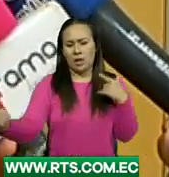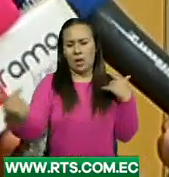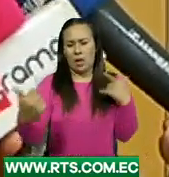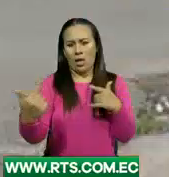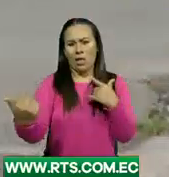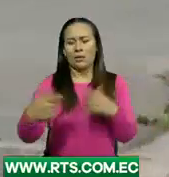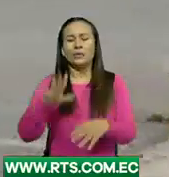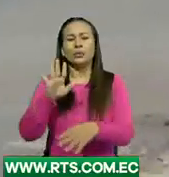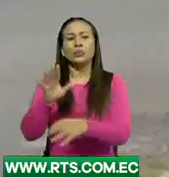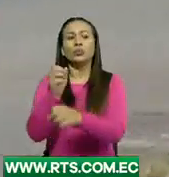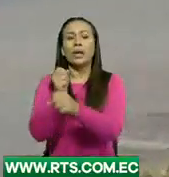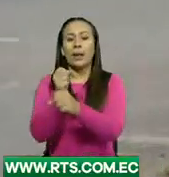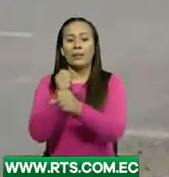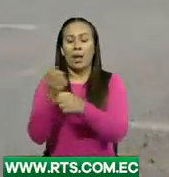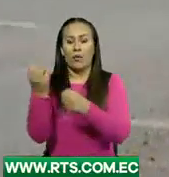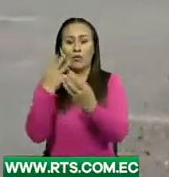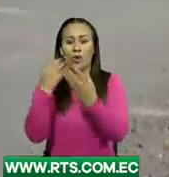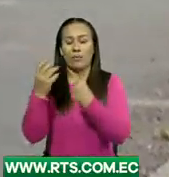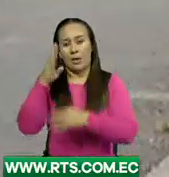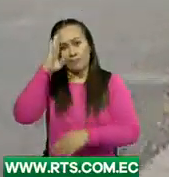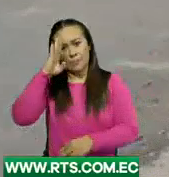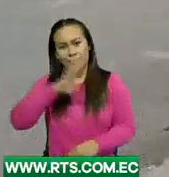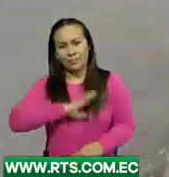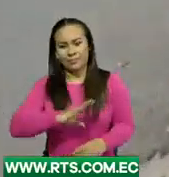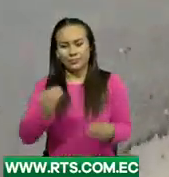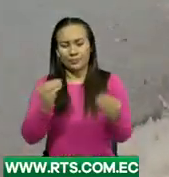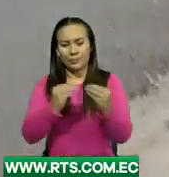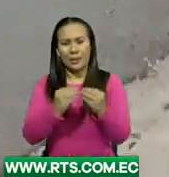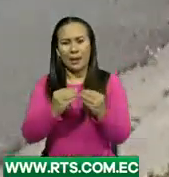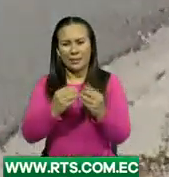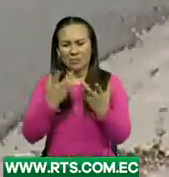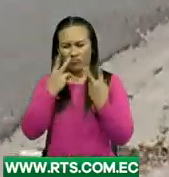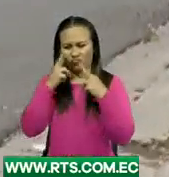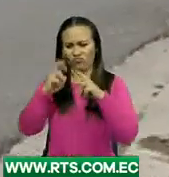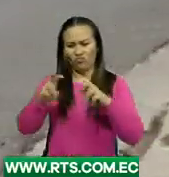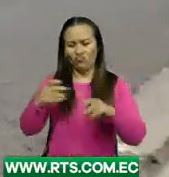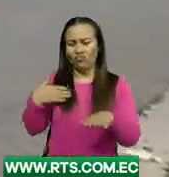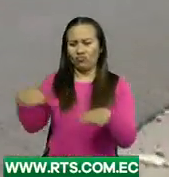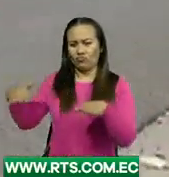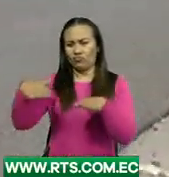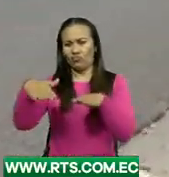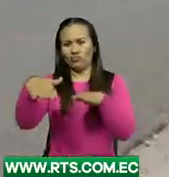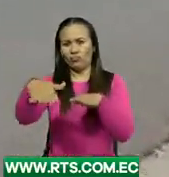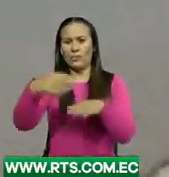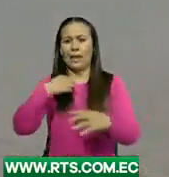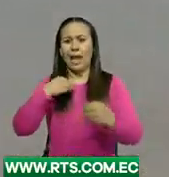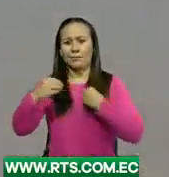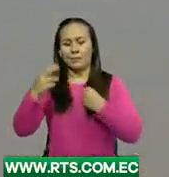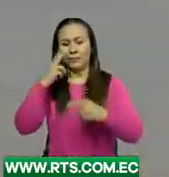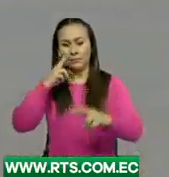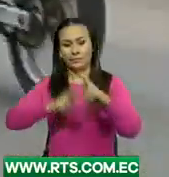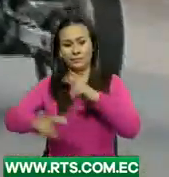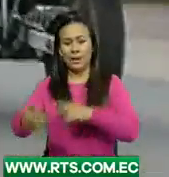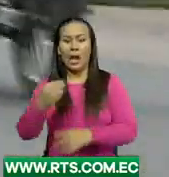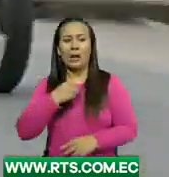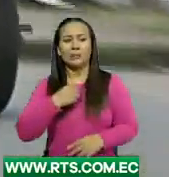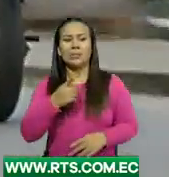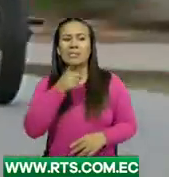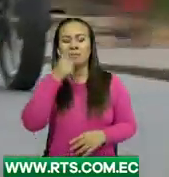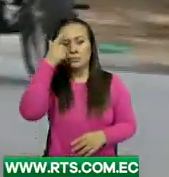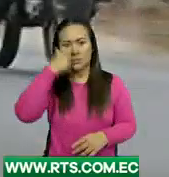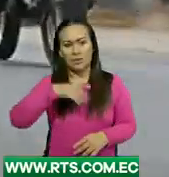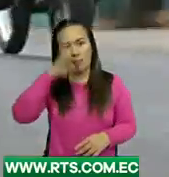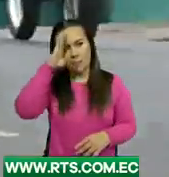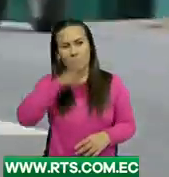hacia su trabajo. En esto que notan la presencia policial, ellos emprenden la huida. Avanzando unas 3 cuadras, ellos arrojan lo que es un objeto. El